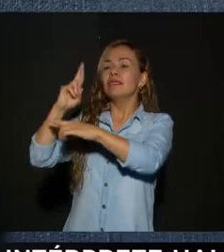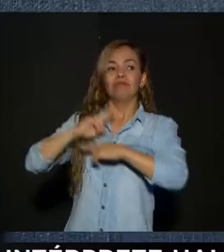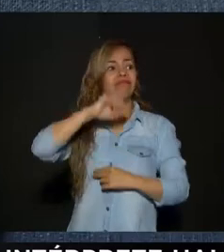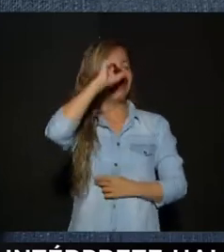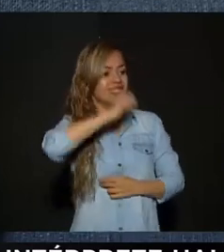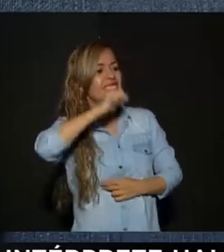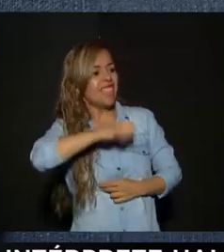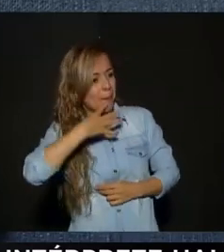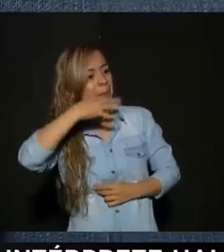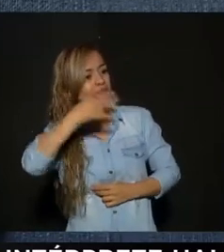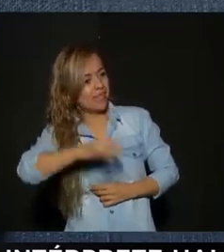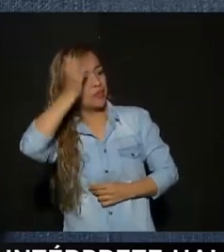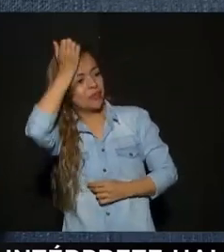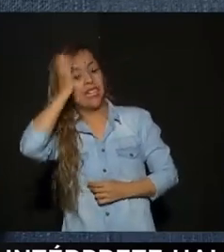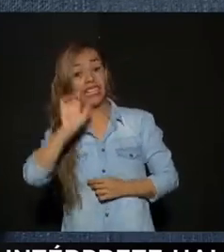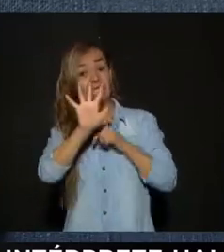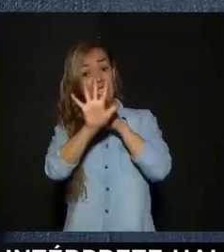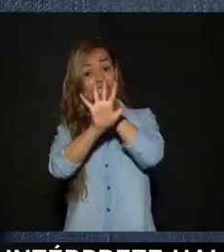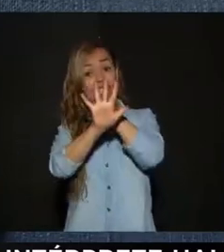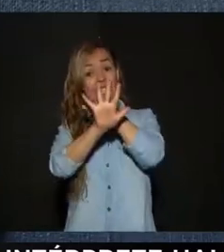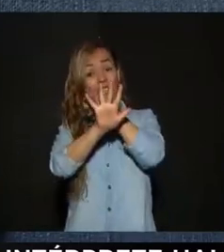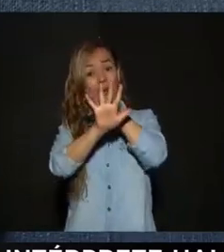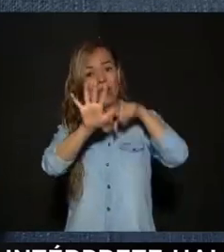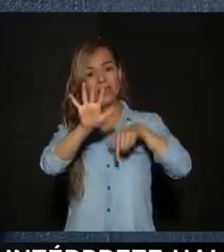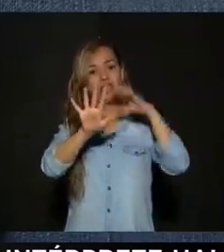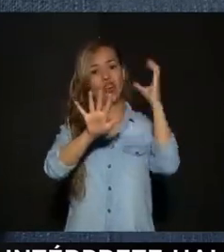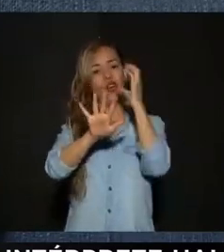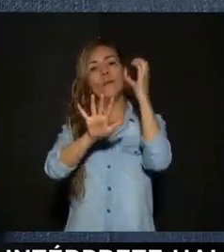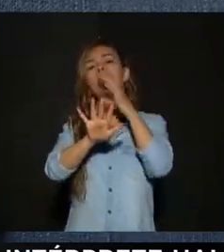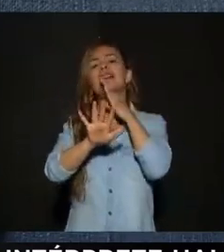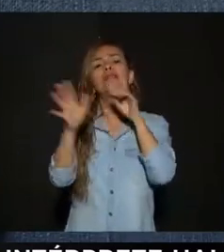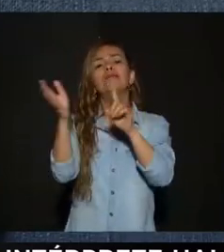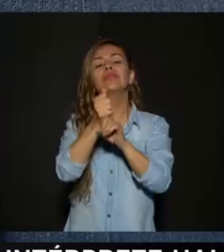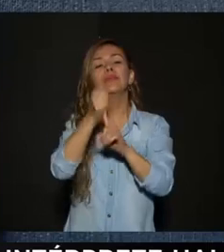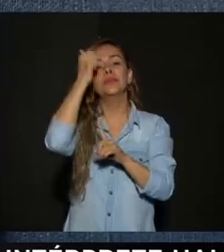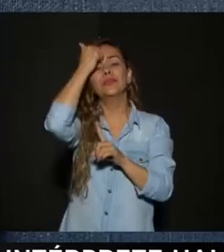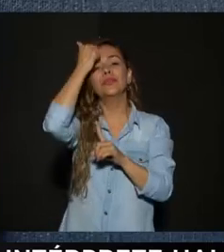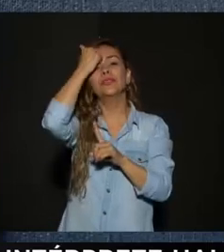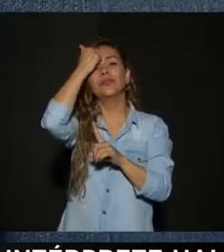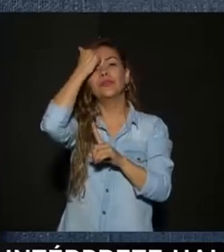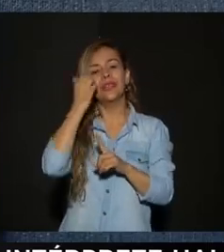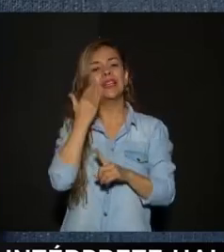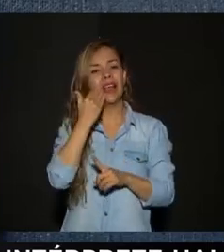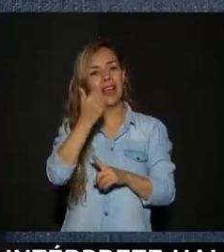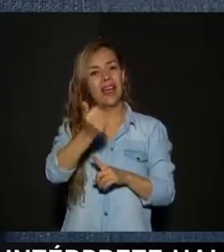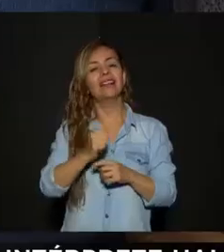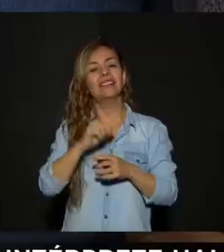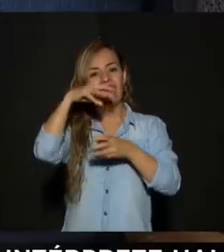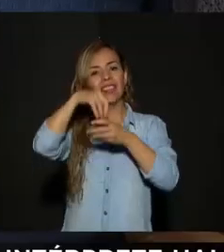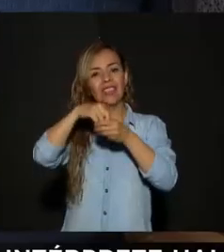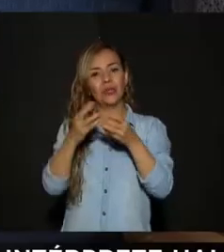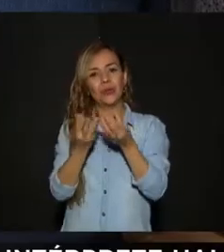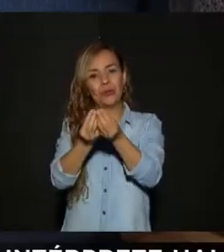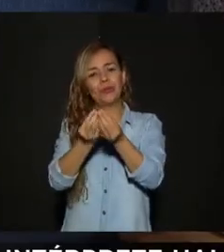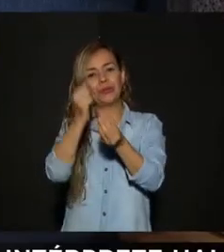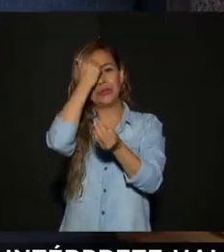asteroide descubierto en Colombia, bueno, que es el primero en realidad, lo descubrió una profesora de la comunidad de maestros de Astromae. Ay, qué